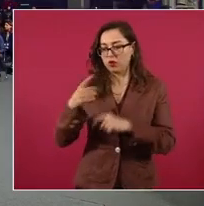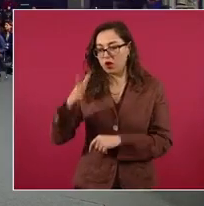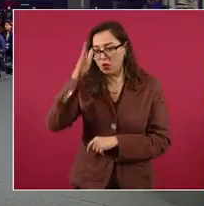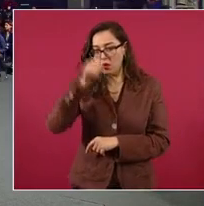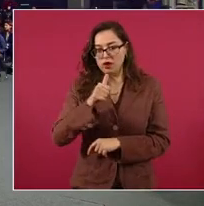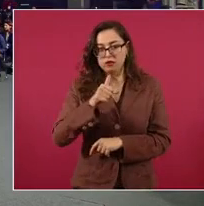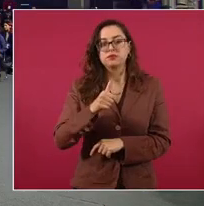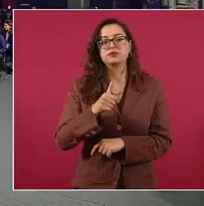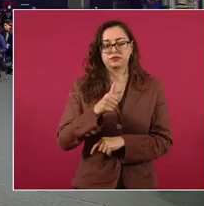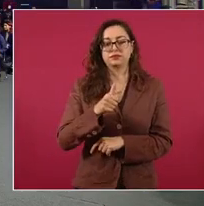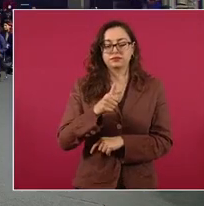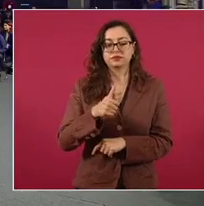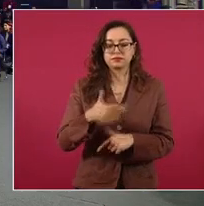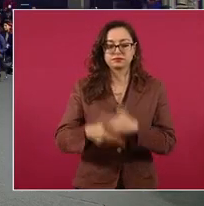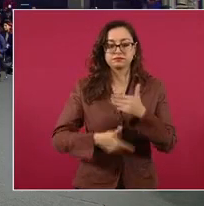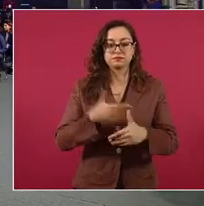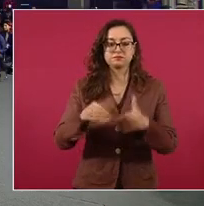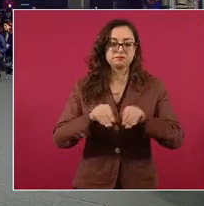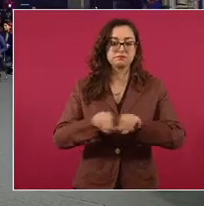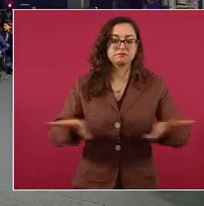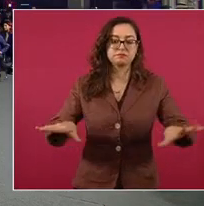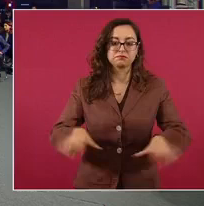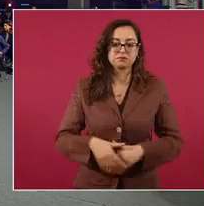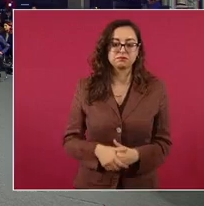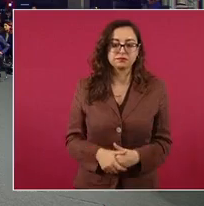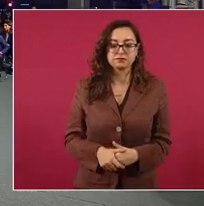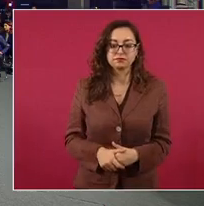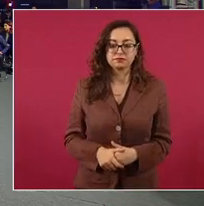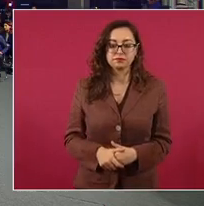no, no íbamos a poder.